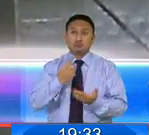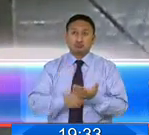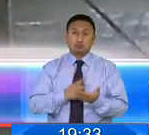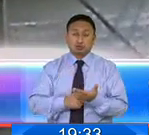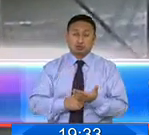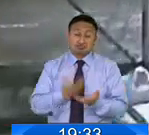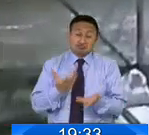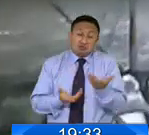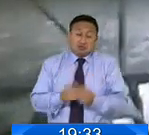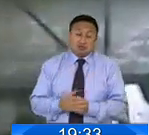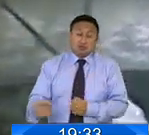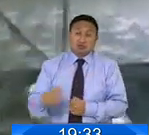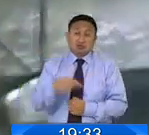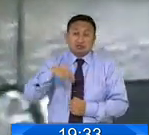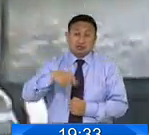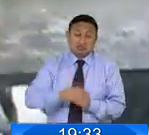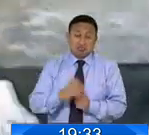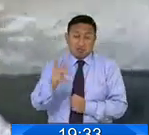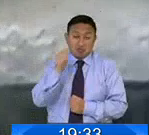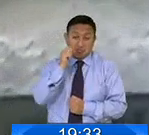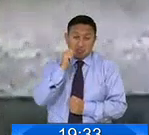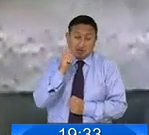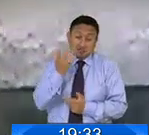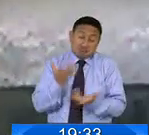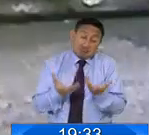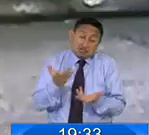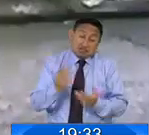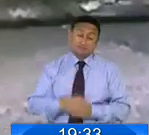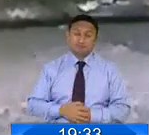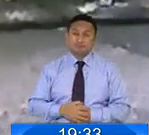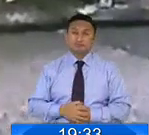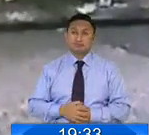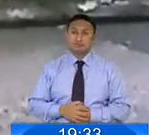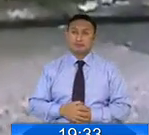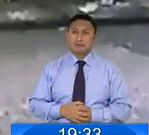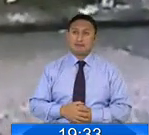lo mejor se encontraba bajo los efectos de alguna sustancia, informó Marilyn Jaramillo.